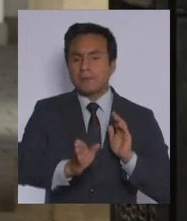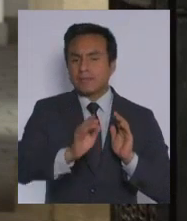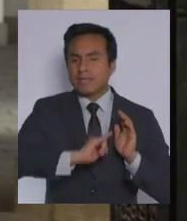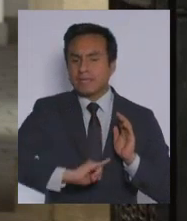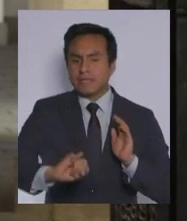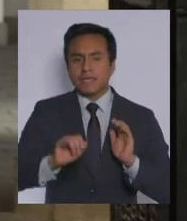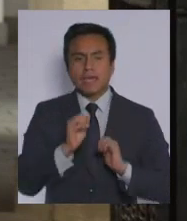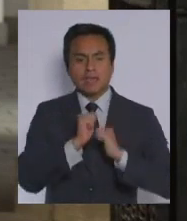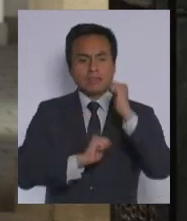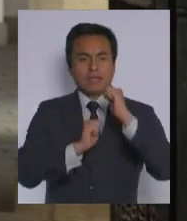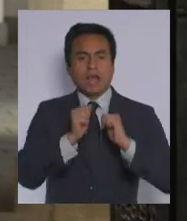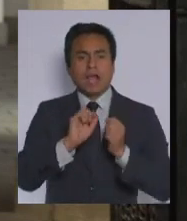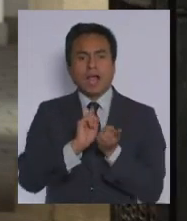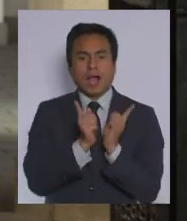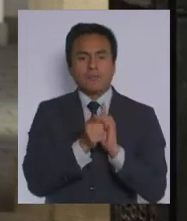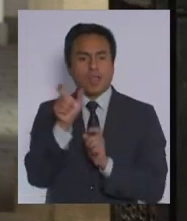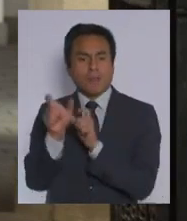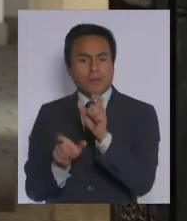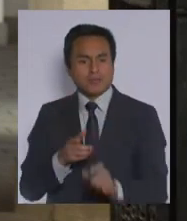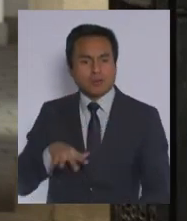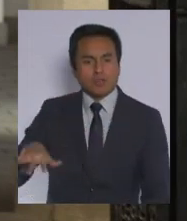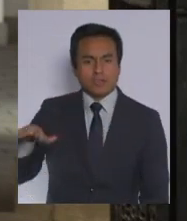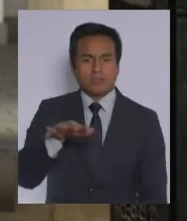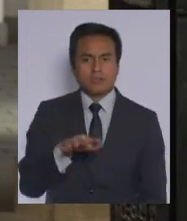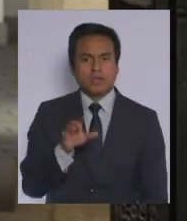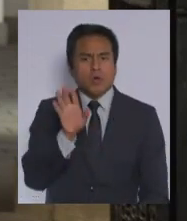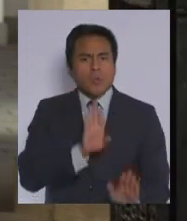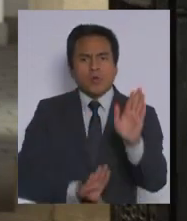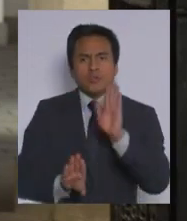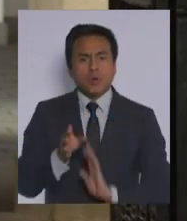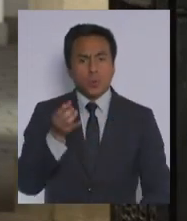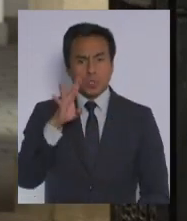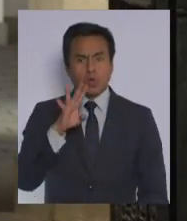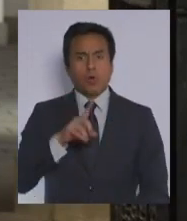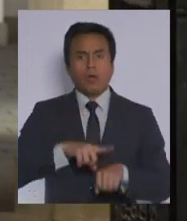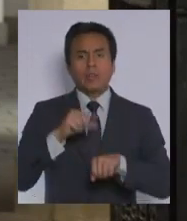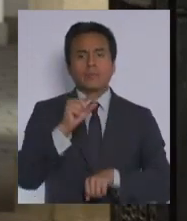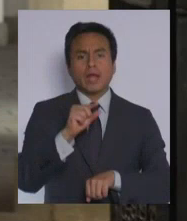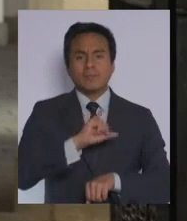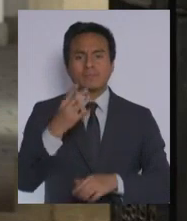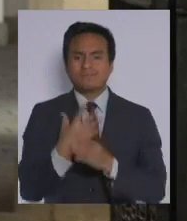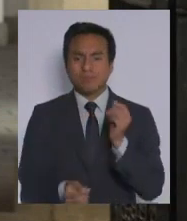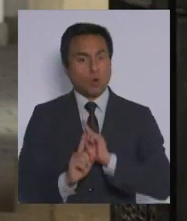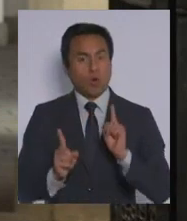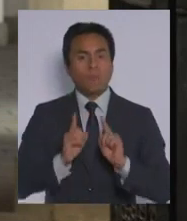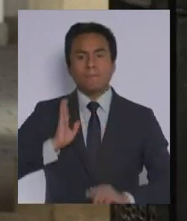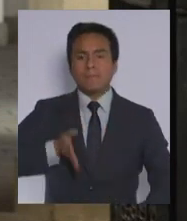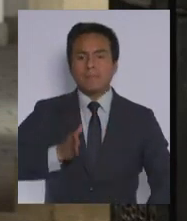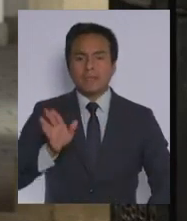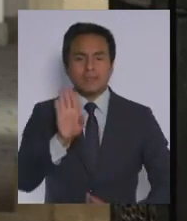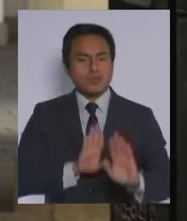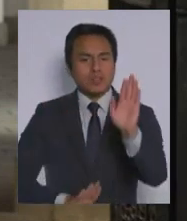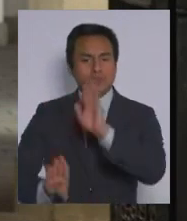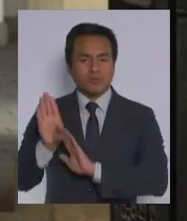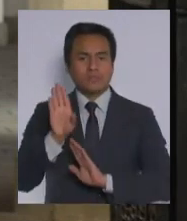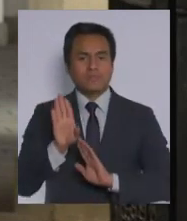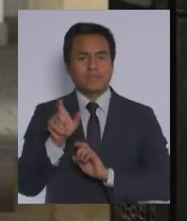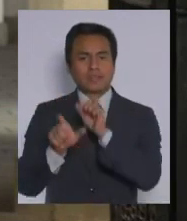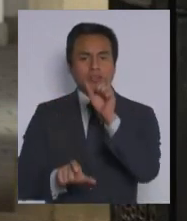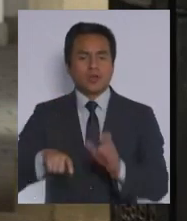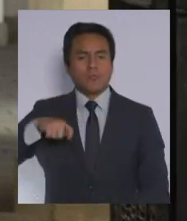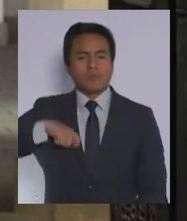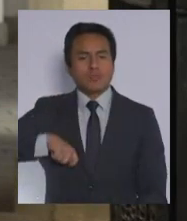cambio estructural para las personas y no una protección temporal sino que permanente de nuestros